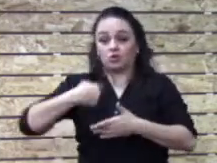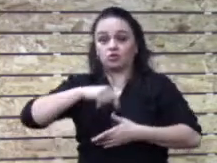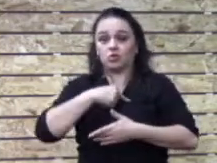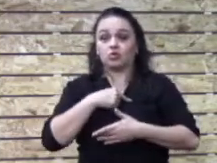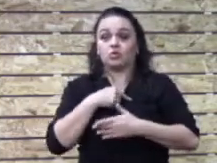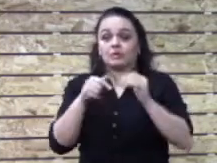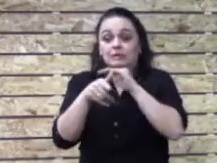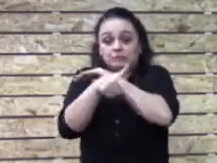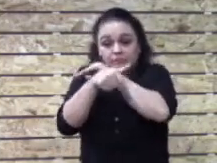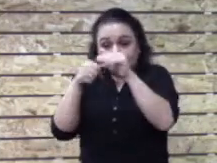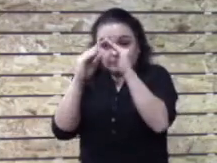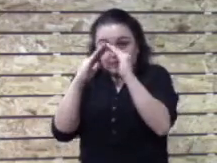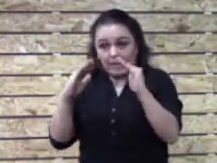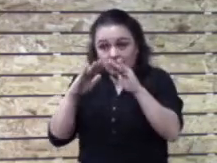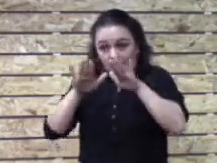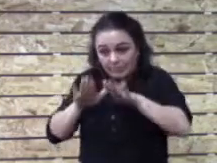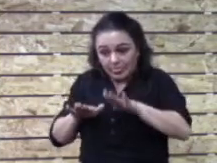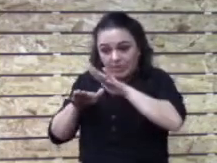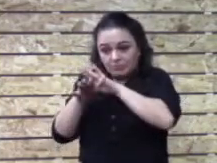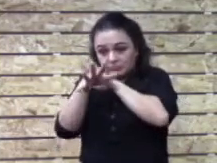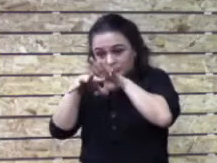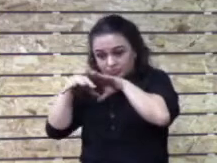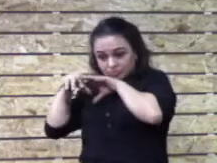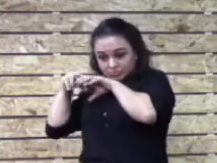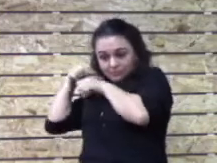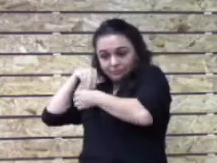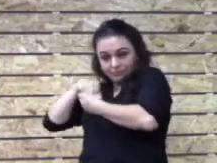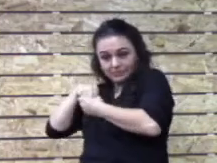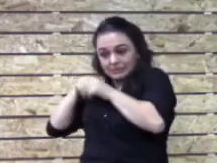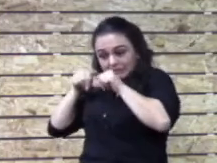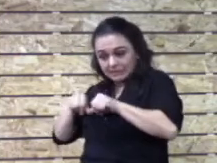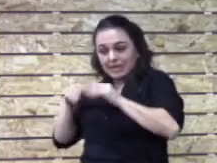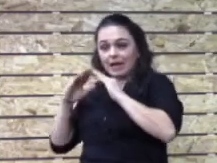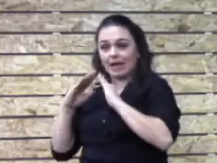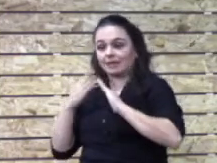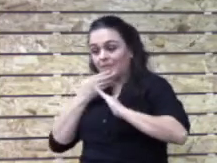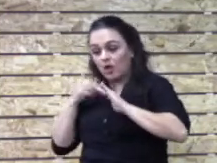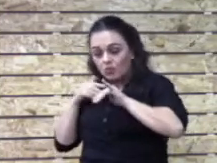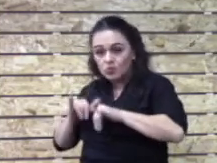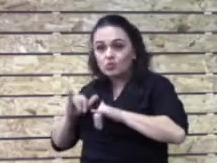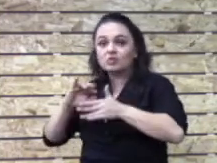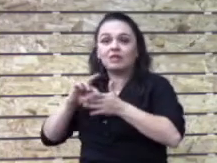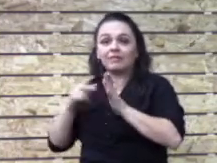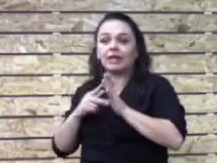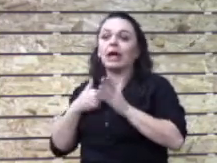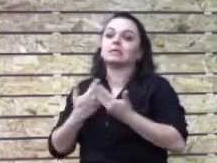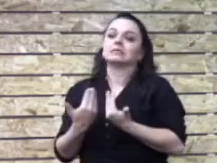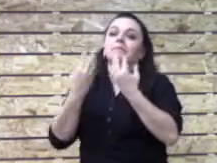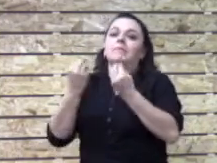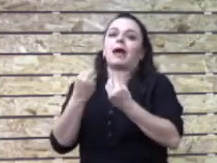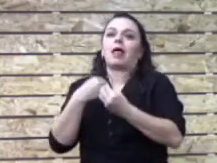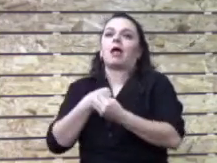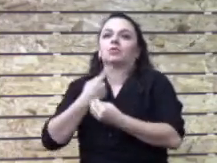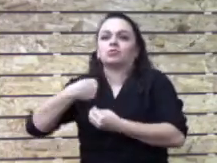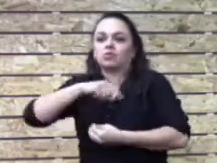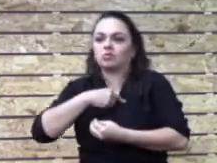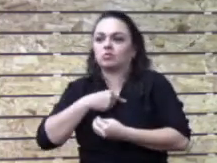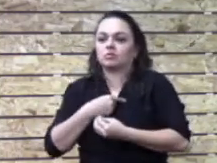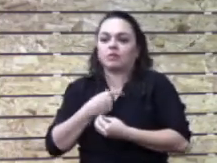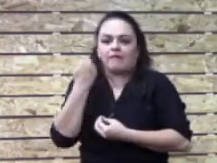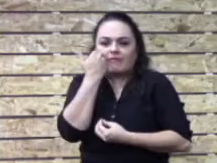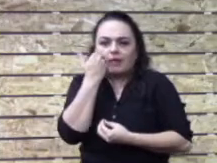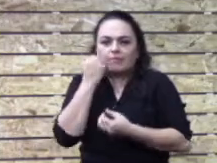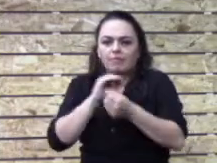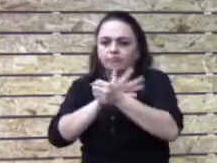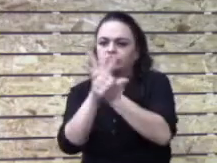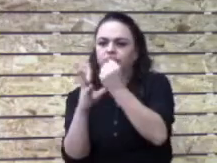frena el contagio, lo que sea, para no tener que hacerlo después. Muchas retiradas en medio de la batalla no son por una derrota,